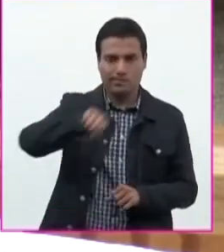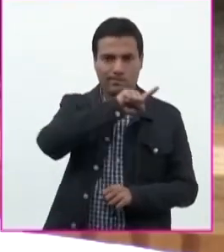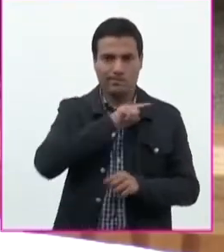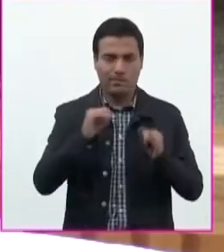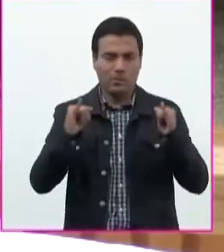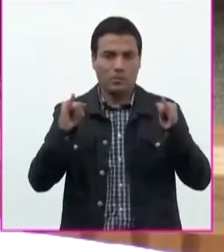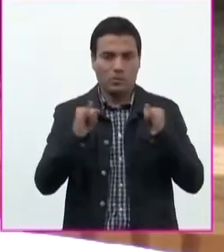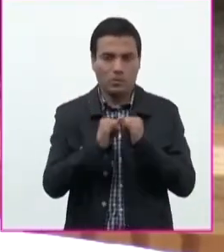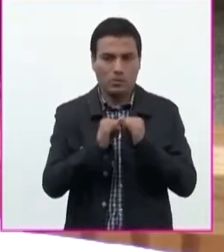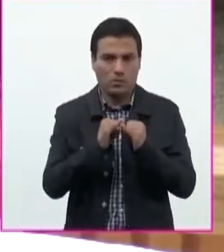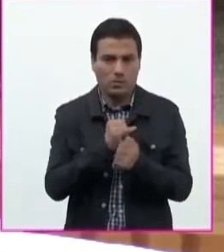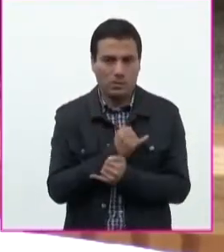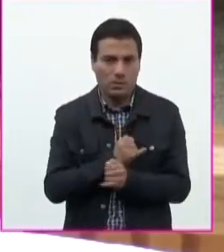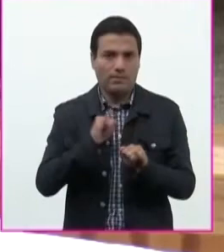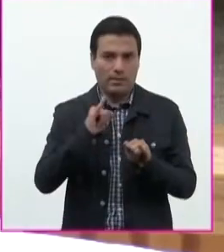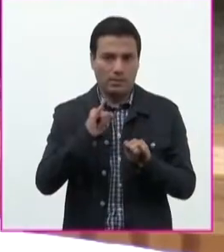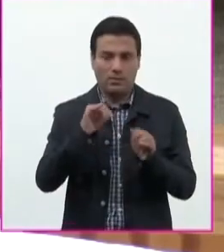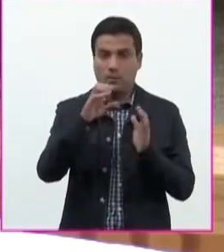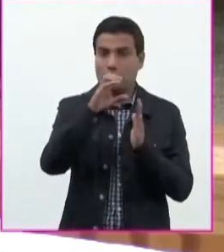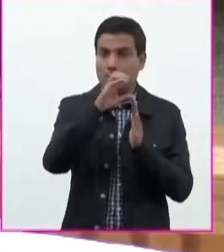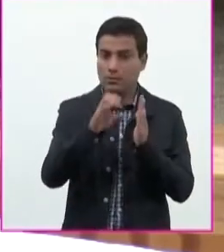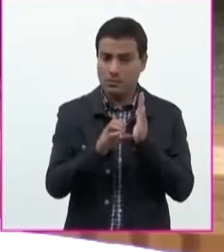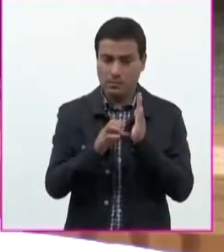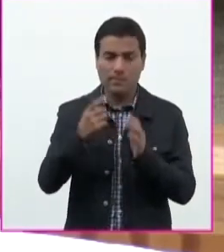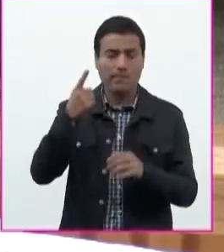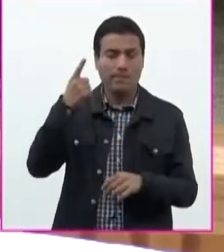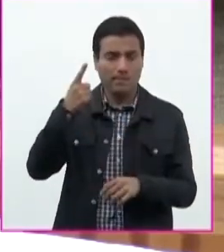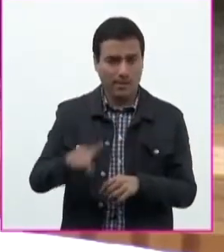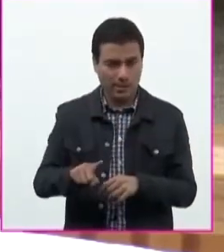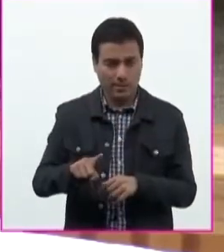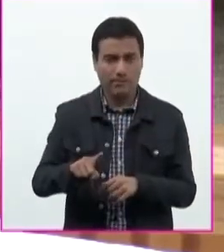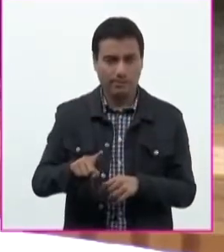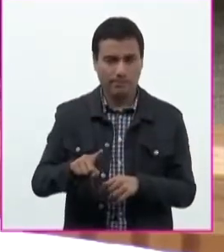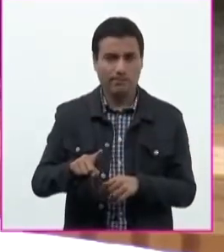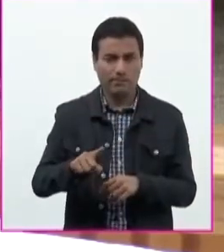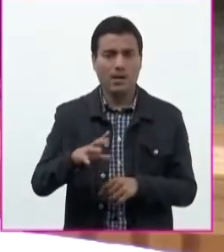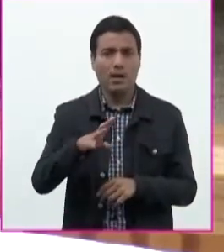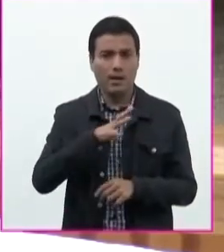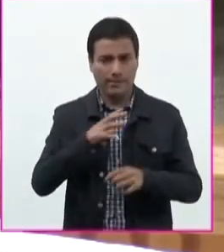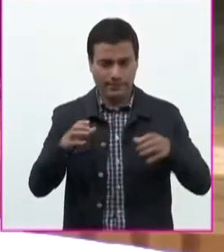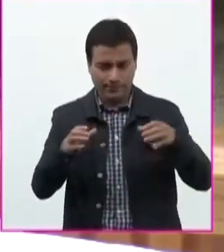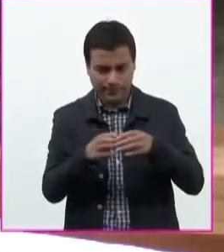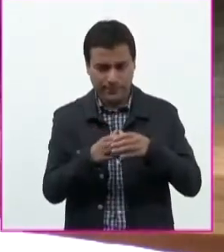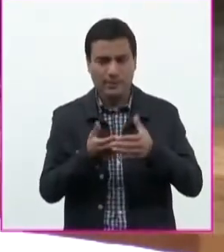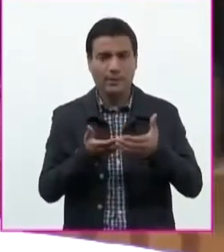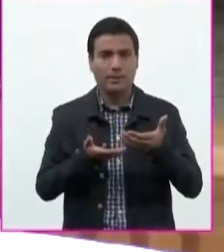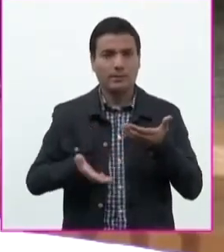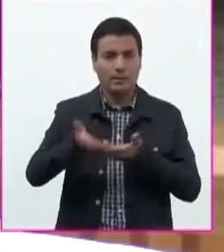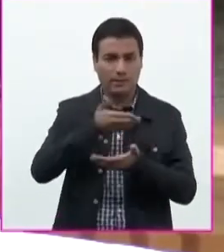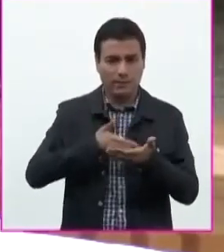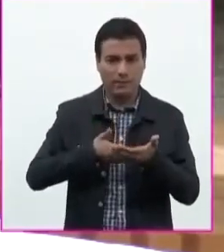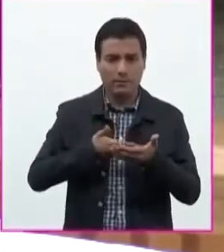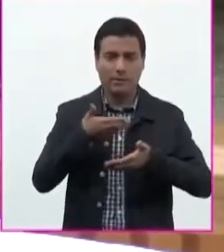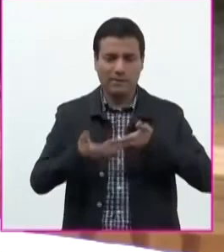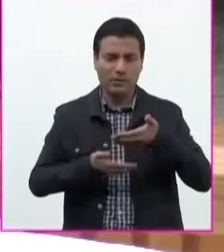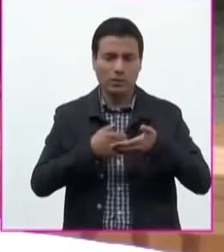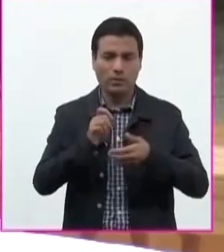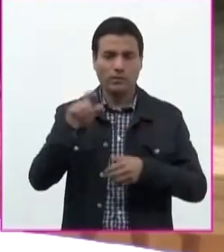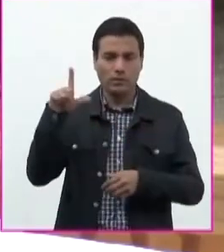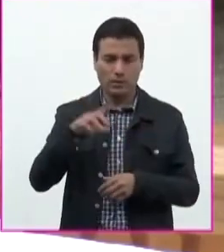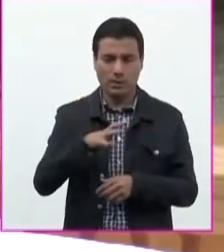misma constitución que tiene su estatuto del servicio profesional y de